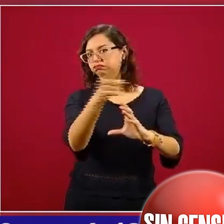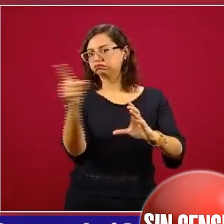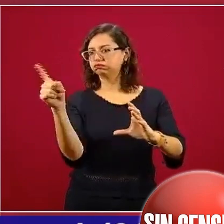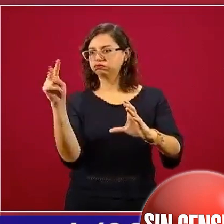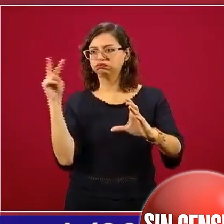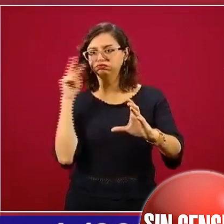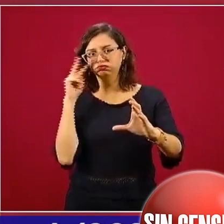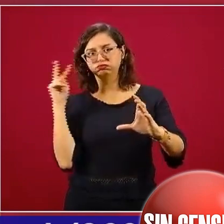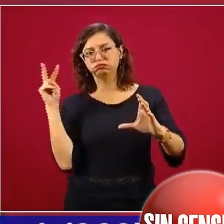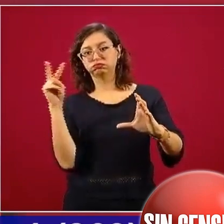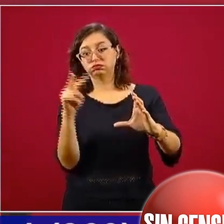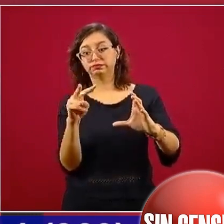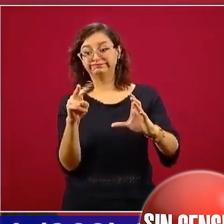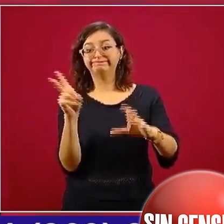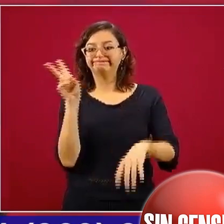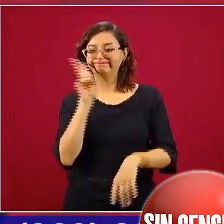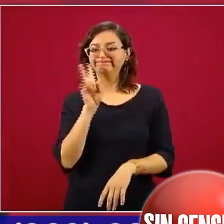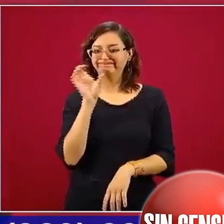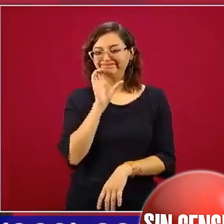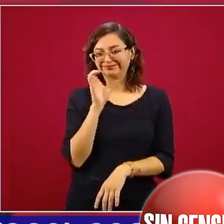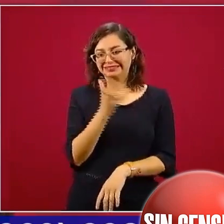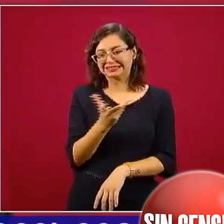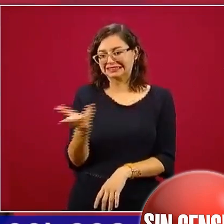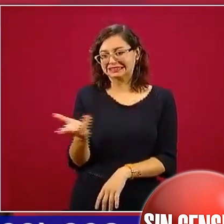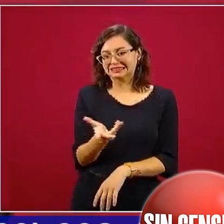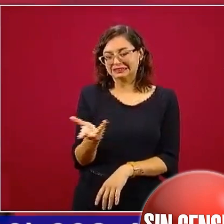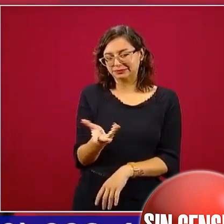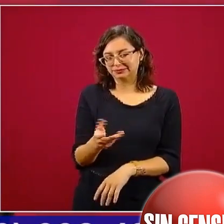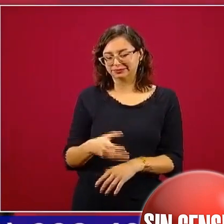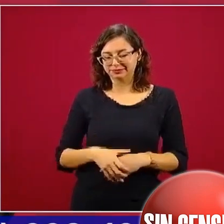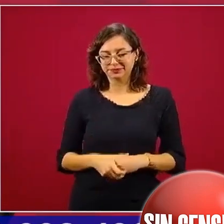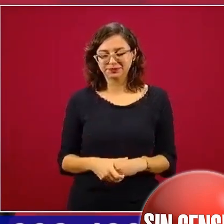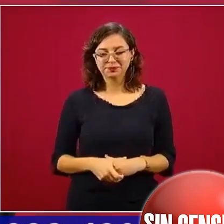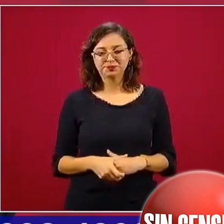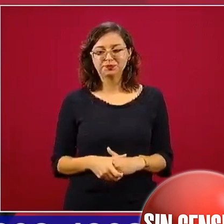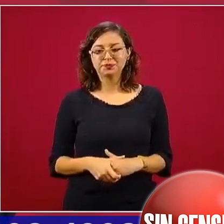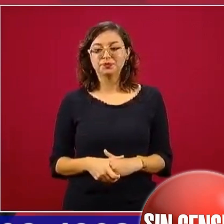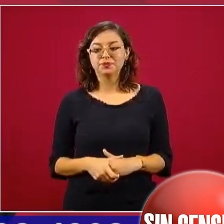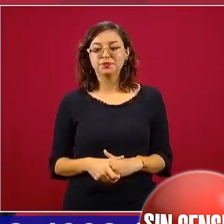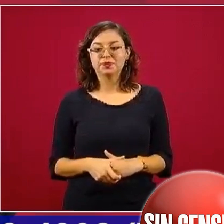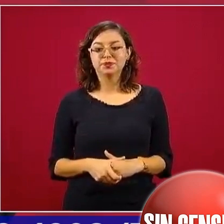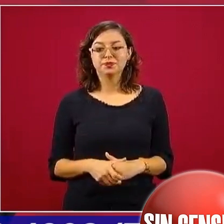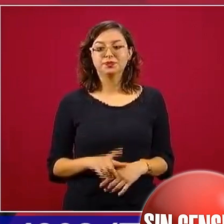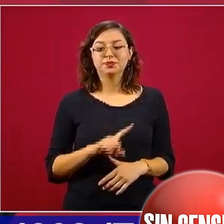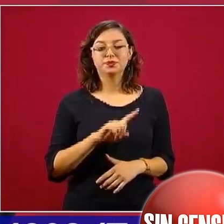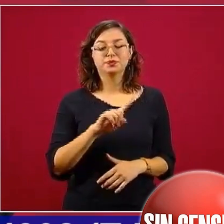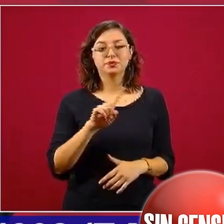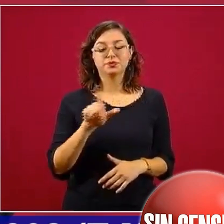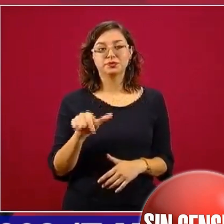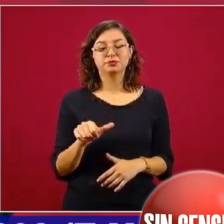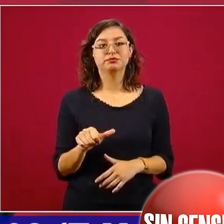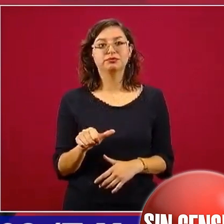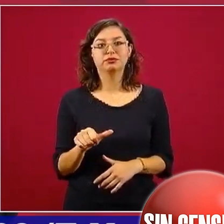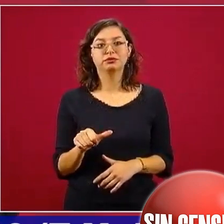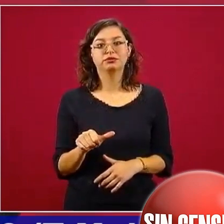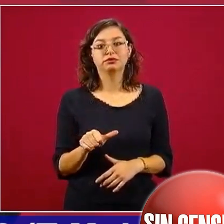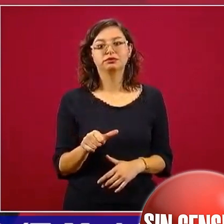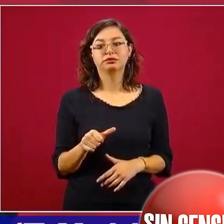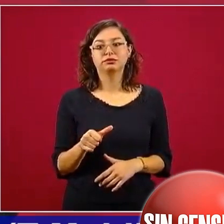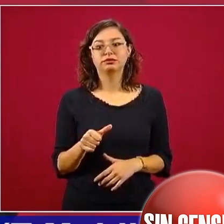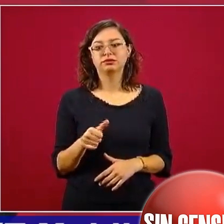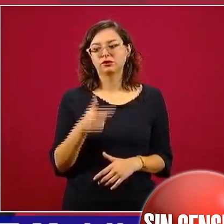el carrancismo. Y de ahí surge, fíjense, una frase de